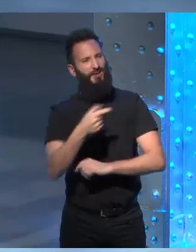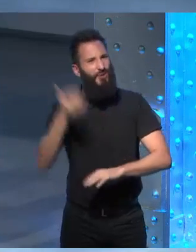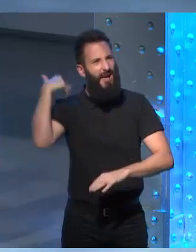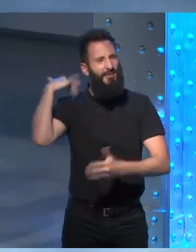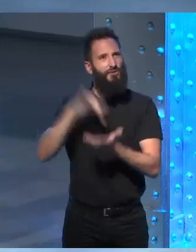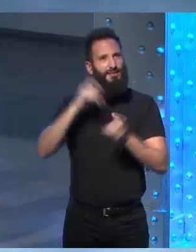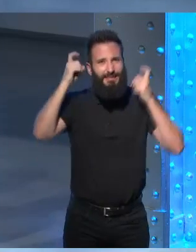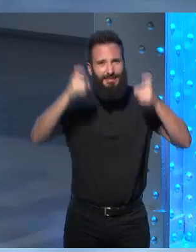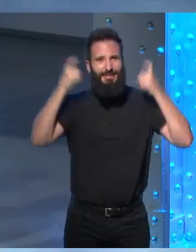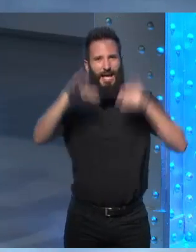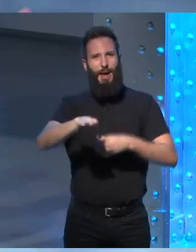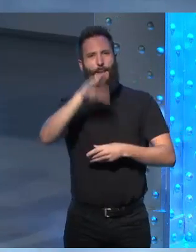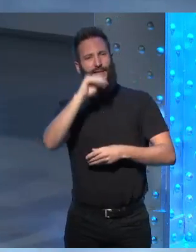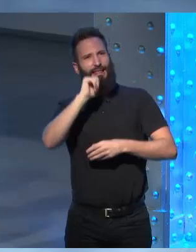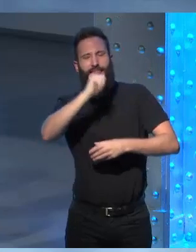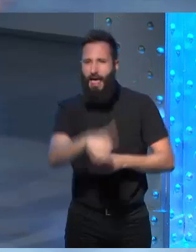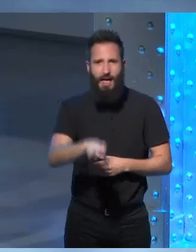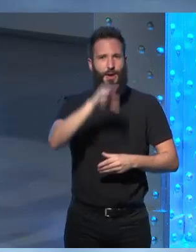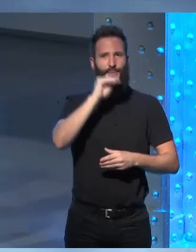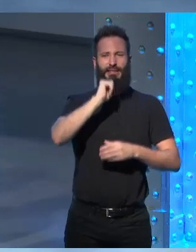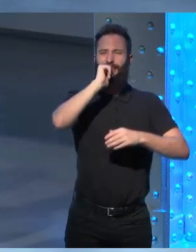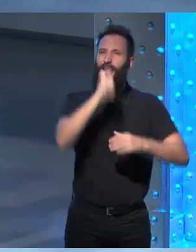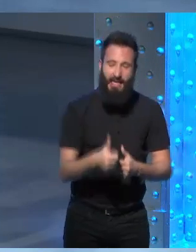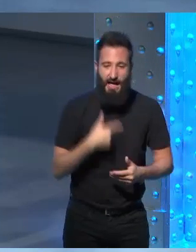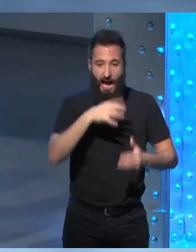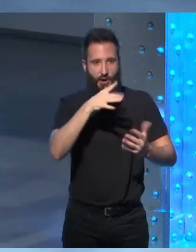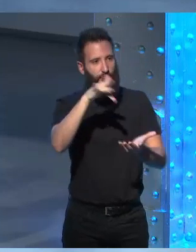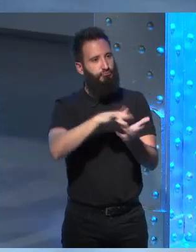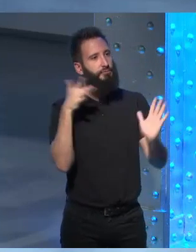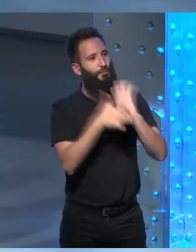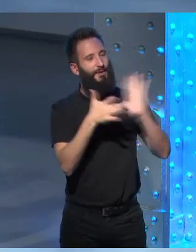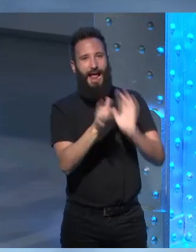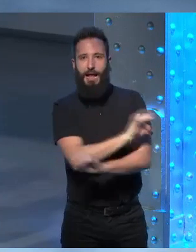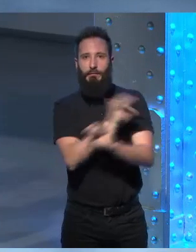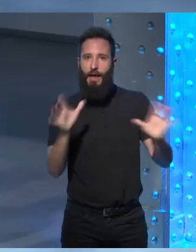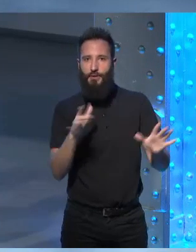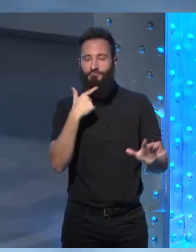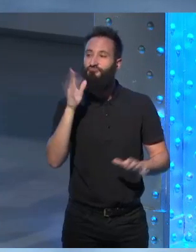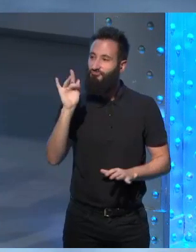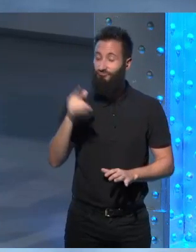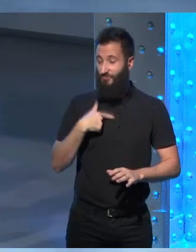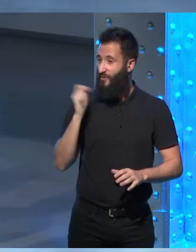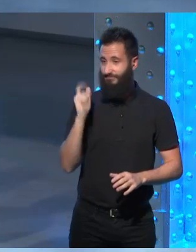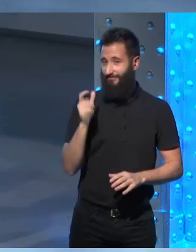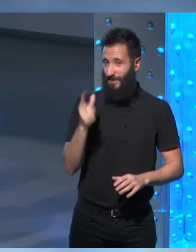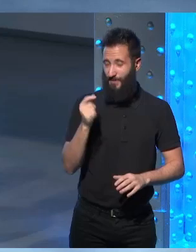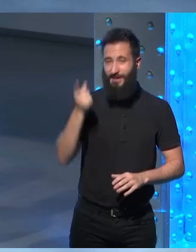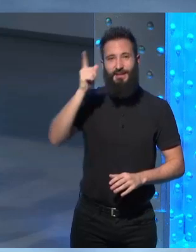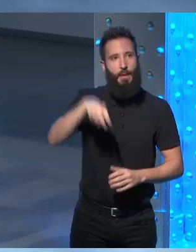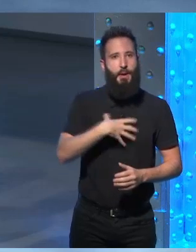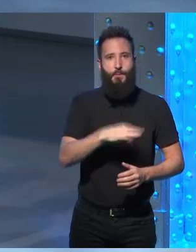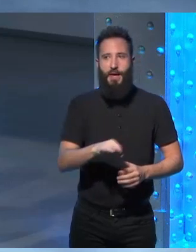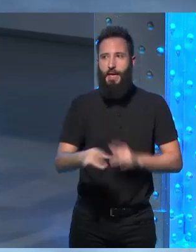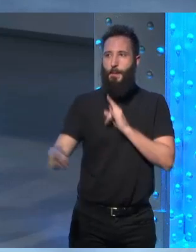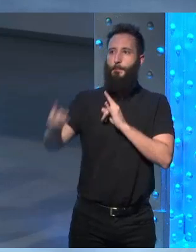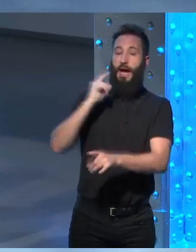intentando entender esto, sí. No había manera y qué bien me lo has explicado, chiquilla. Sí, me pasa mucho y luego también me pasa una cosa muy desconcertante y es que a lo mejor me